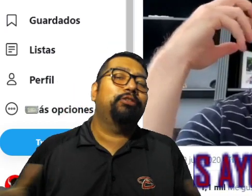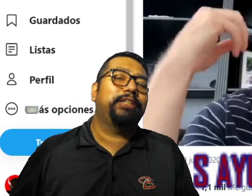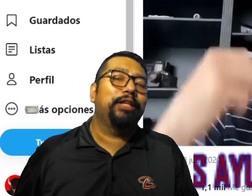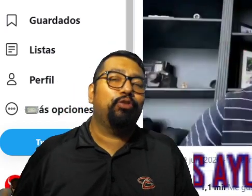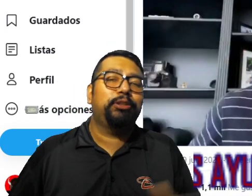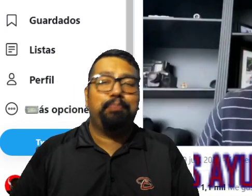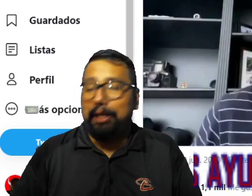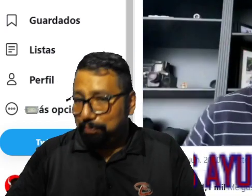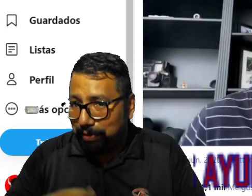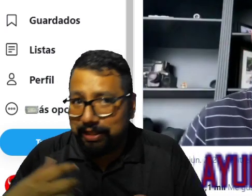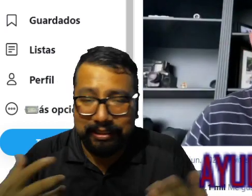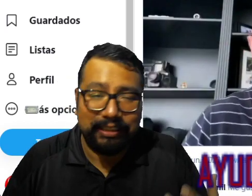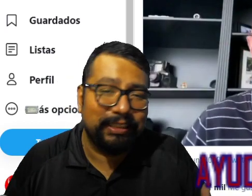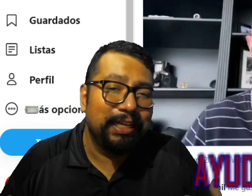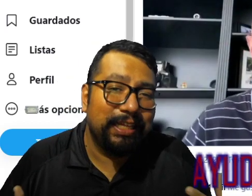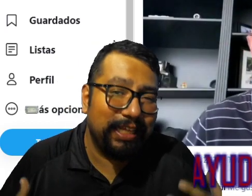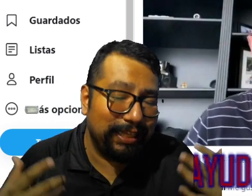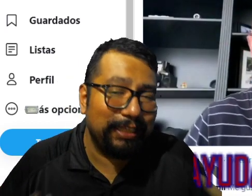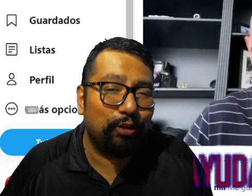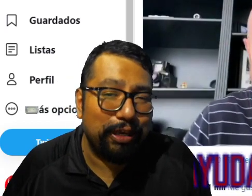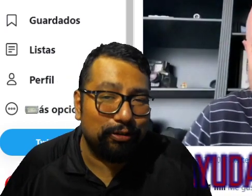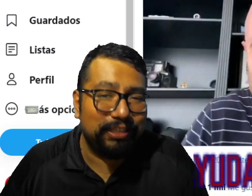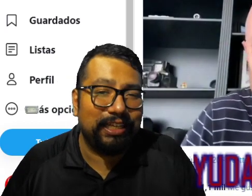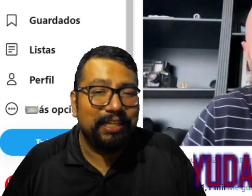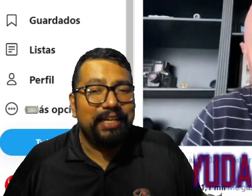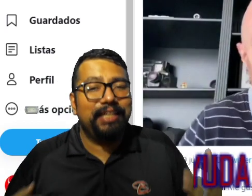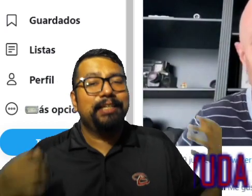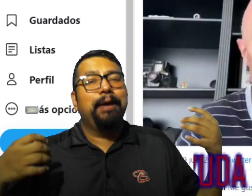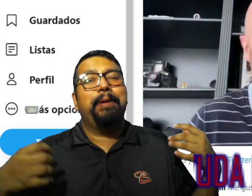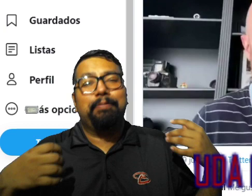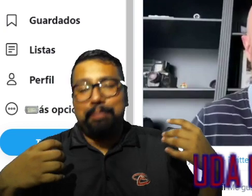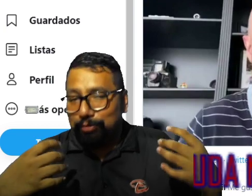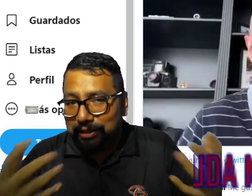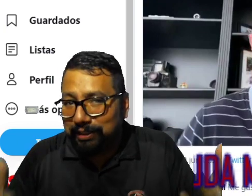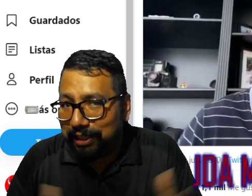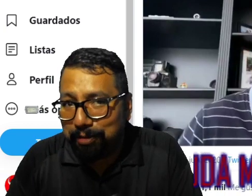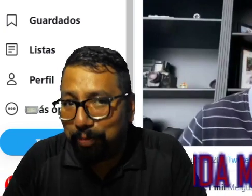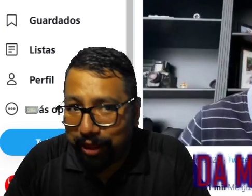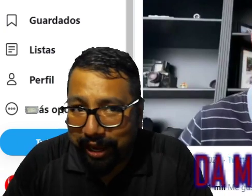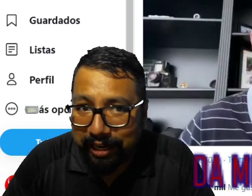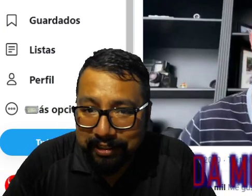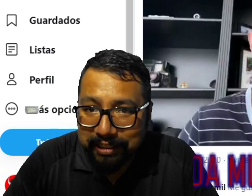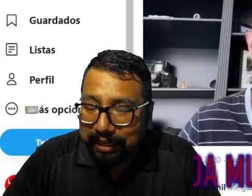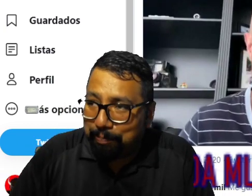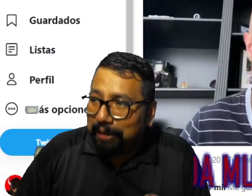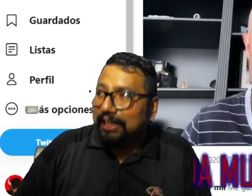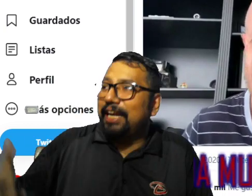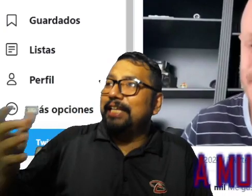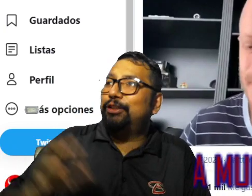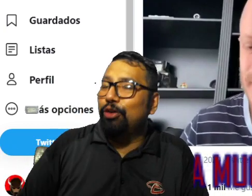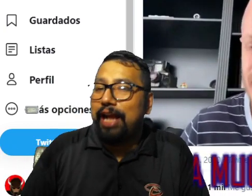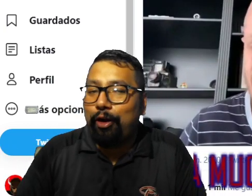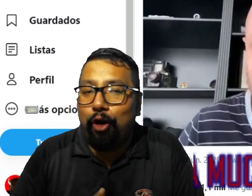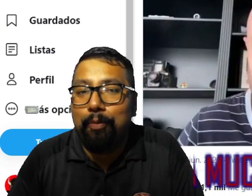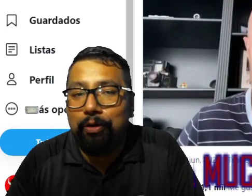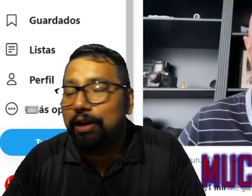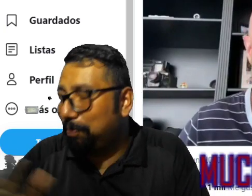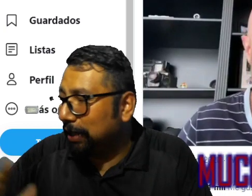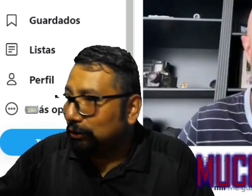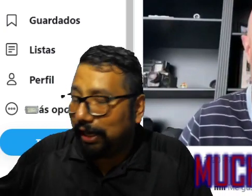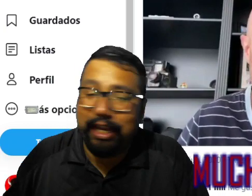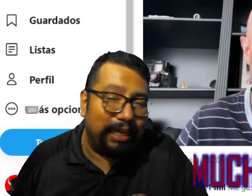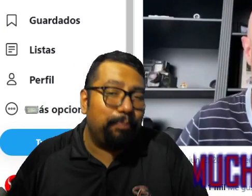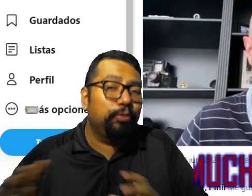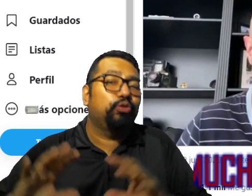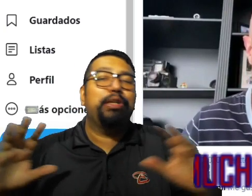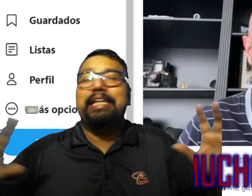uno de los tantos expertos de esas de eso que ellos dicen es perpetuarse en el poder pasar a la historia como el